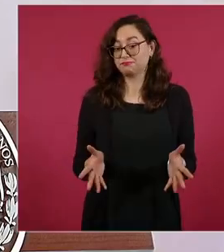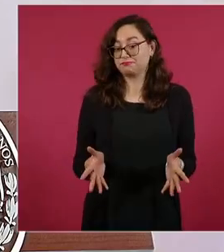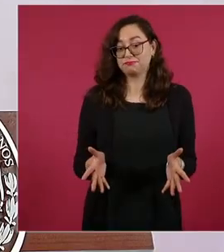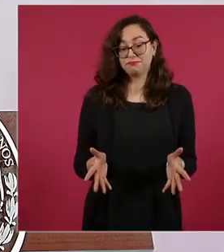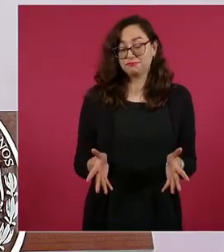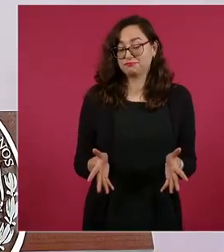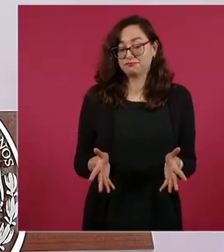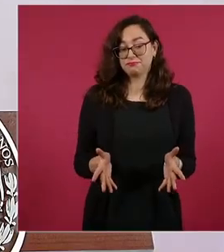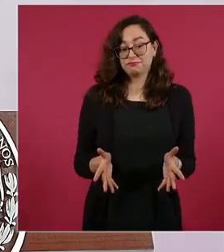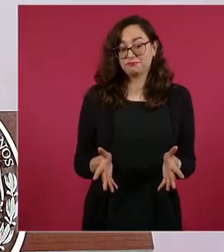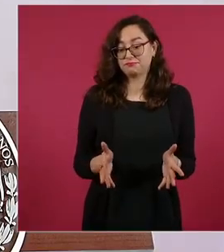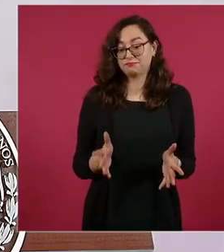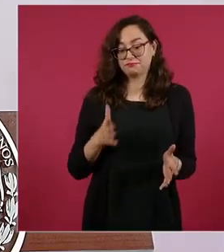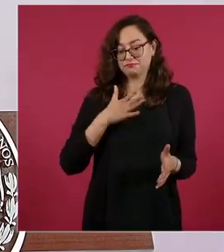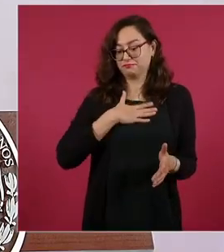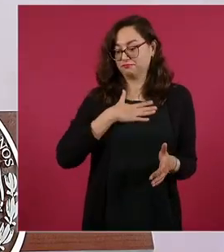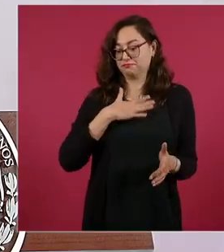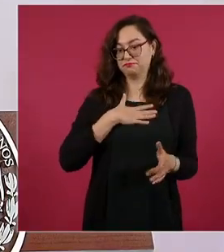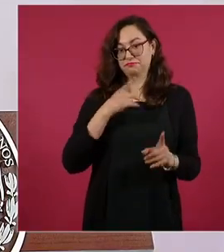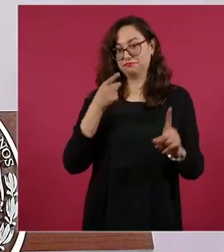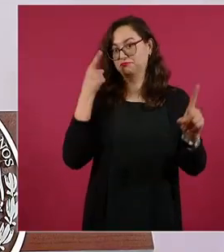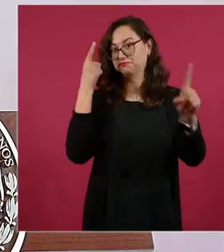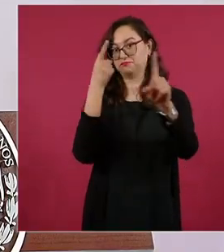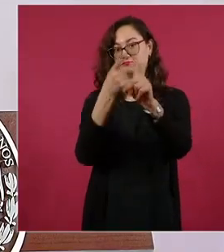Misión cumplida